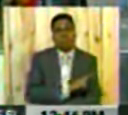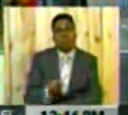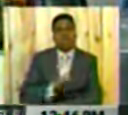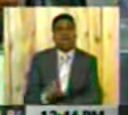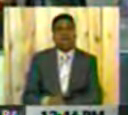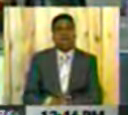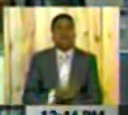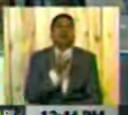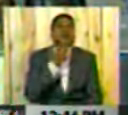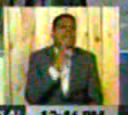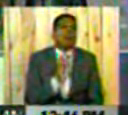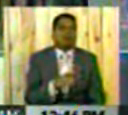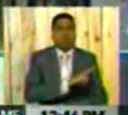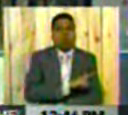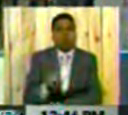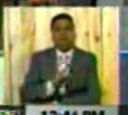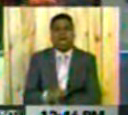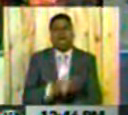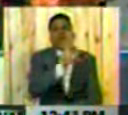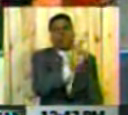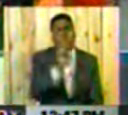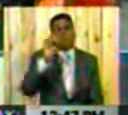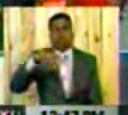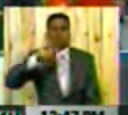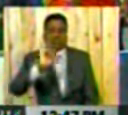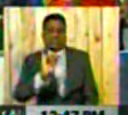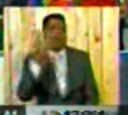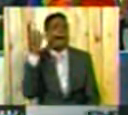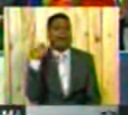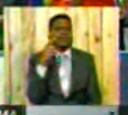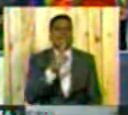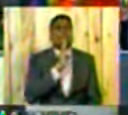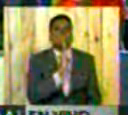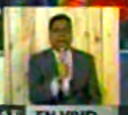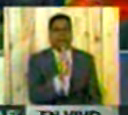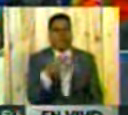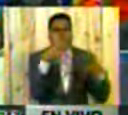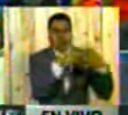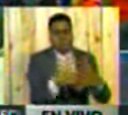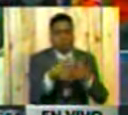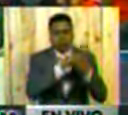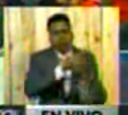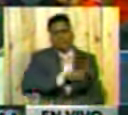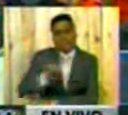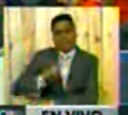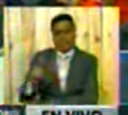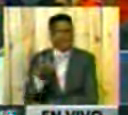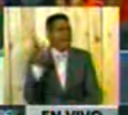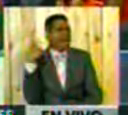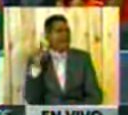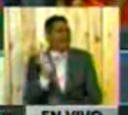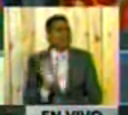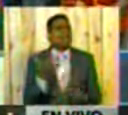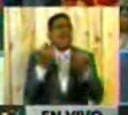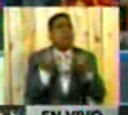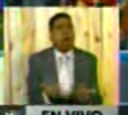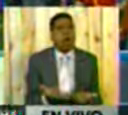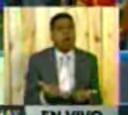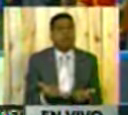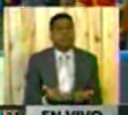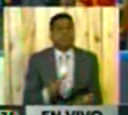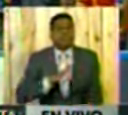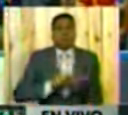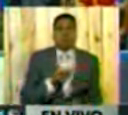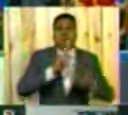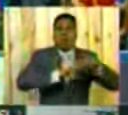subsidios obligados por el Fondo Monetario Internacional. Desde que llegó el comandante Chávez, el petróleo comenzó a distribuirse en toda la población, por eso ahorita podemos